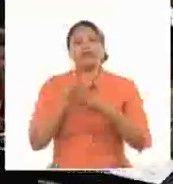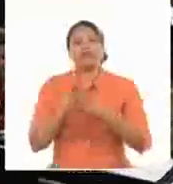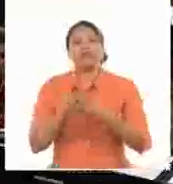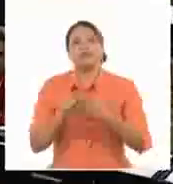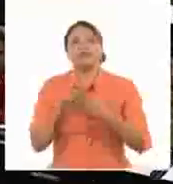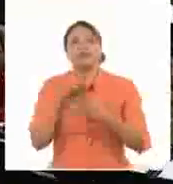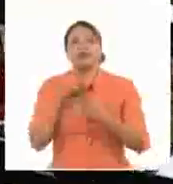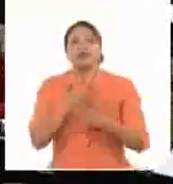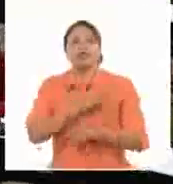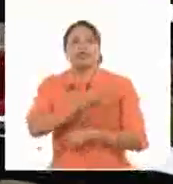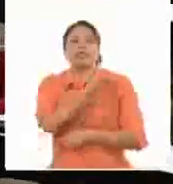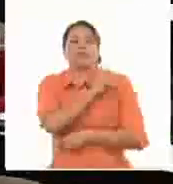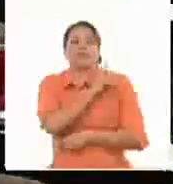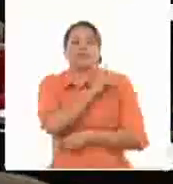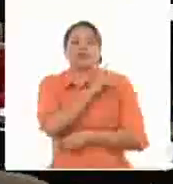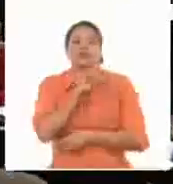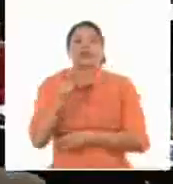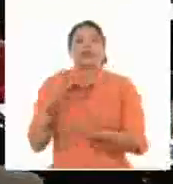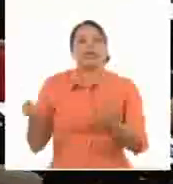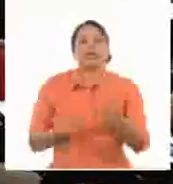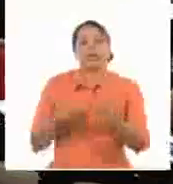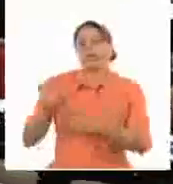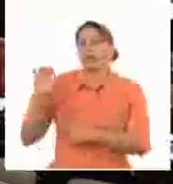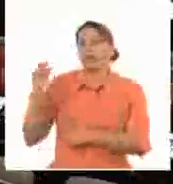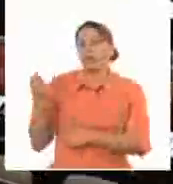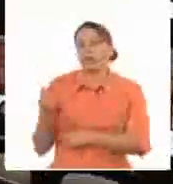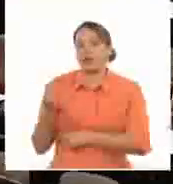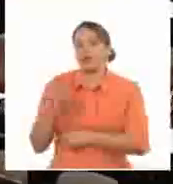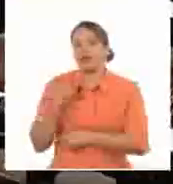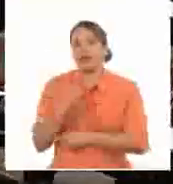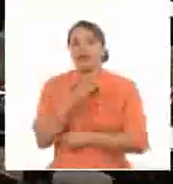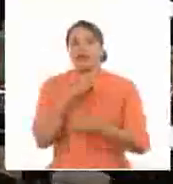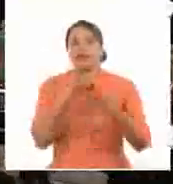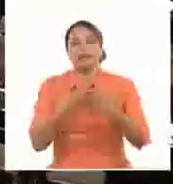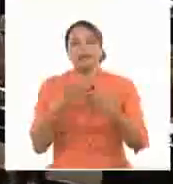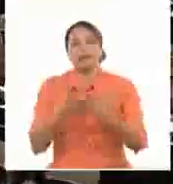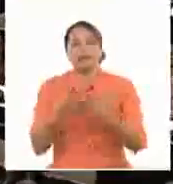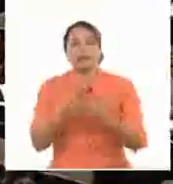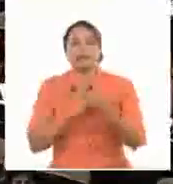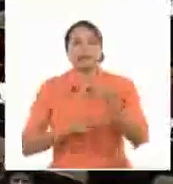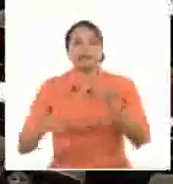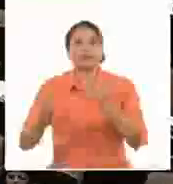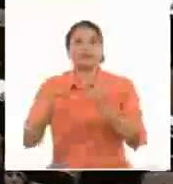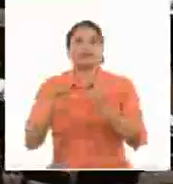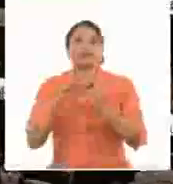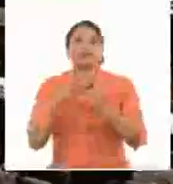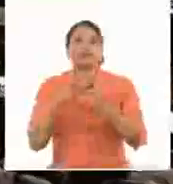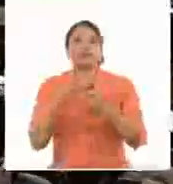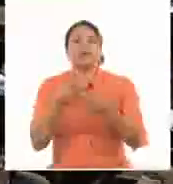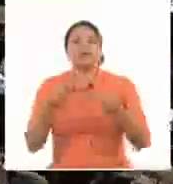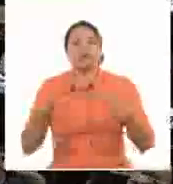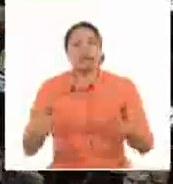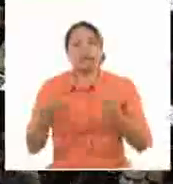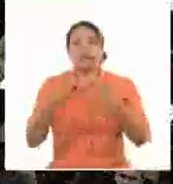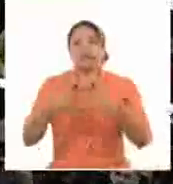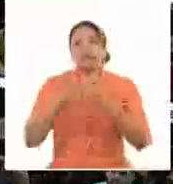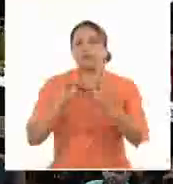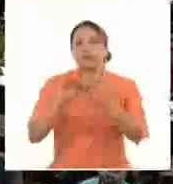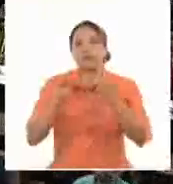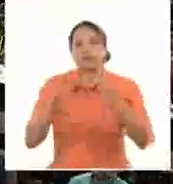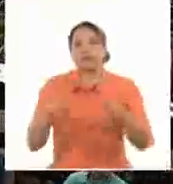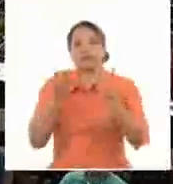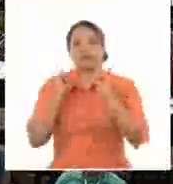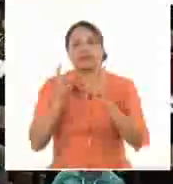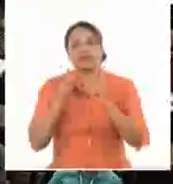agresiva, guerra económica y las agencias subversivas en el terreno en la promoción de tales políticas,